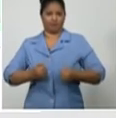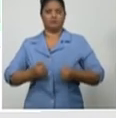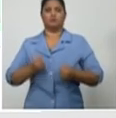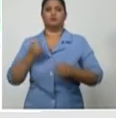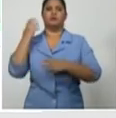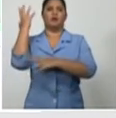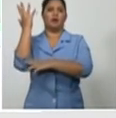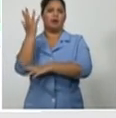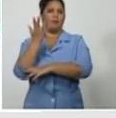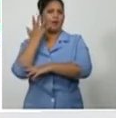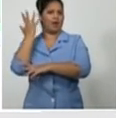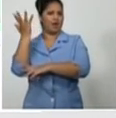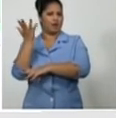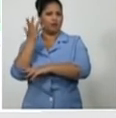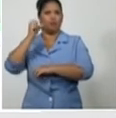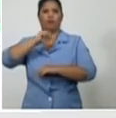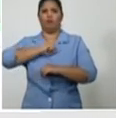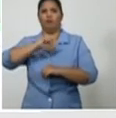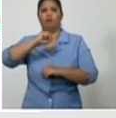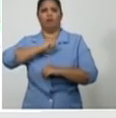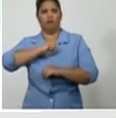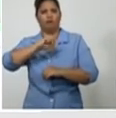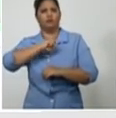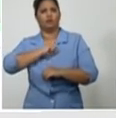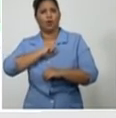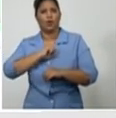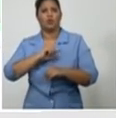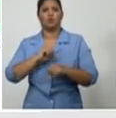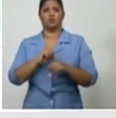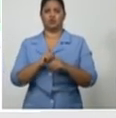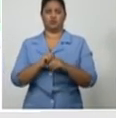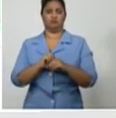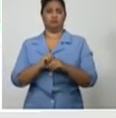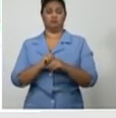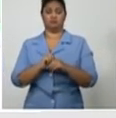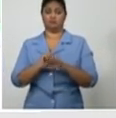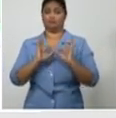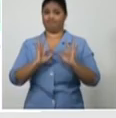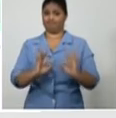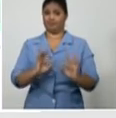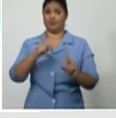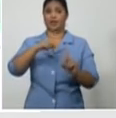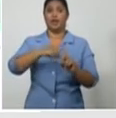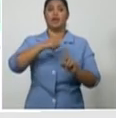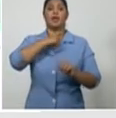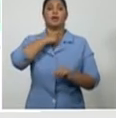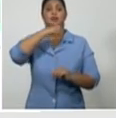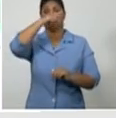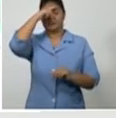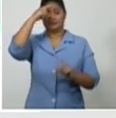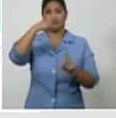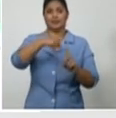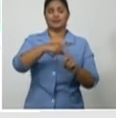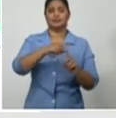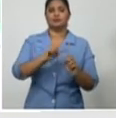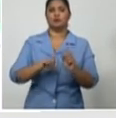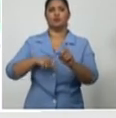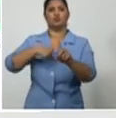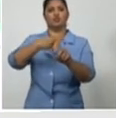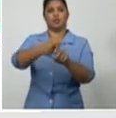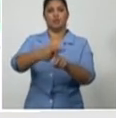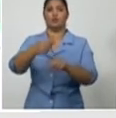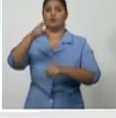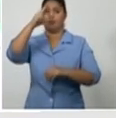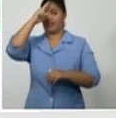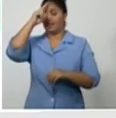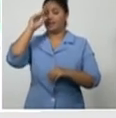seca. Se hizo test de antígeno que resultó positivo. Se ingresó, se confirmó